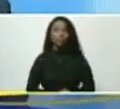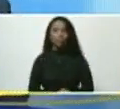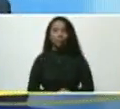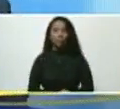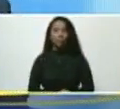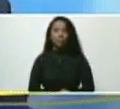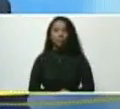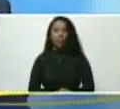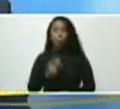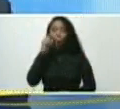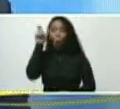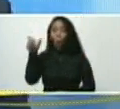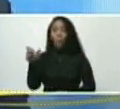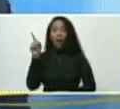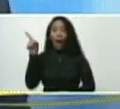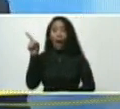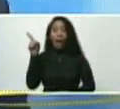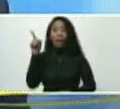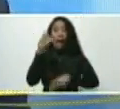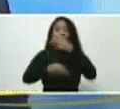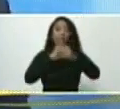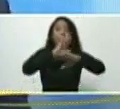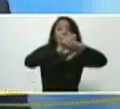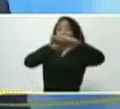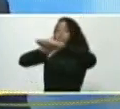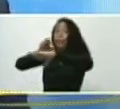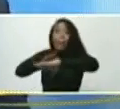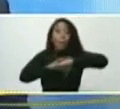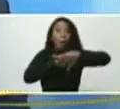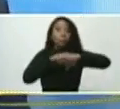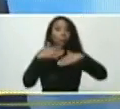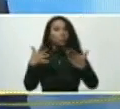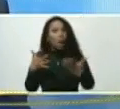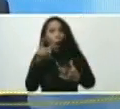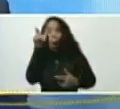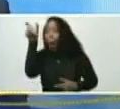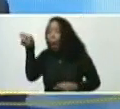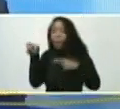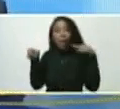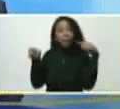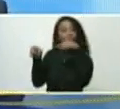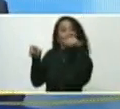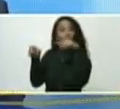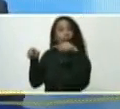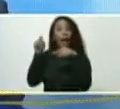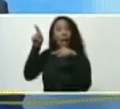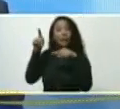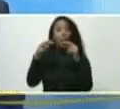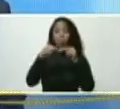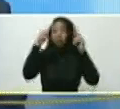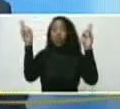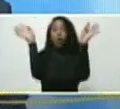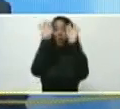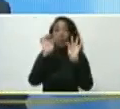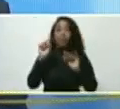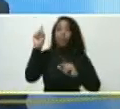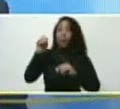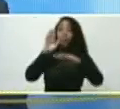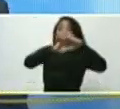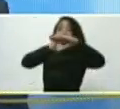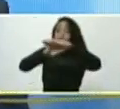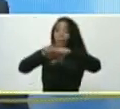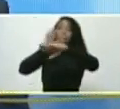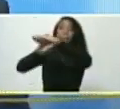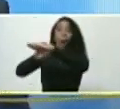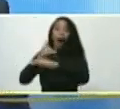Juan Pablo Pérez Alfonso fue el que alertó, y Arturo Uslar Pietri, por su cuenta y de su forma, también lo alertó